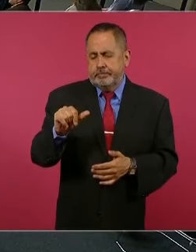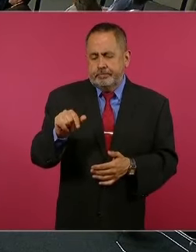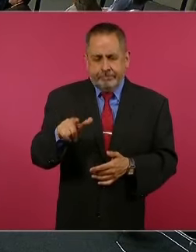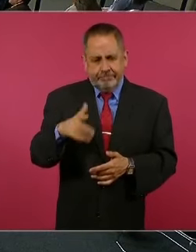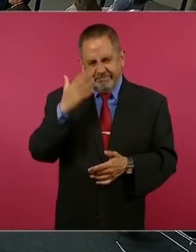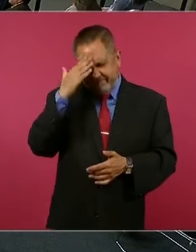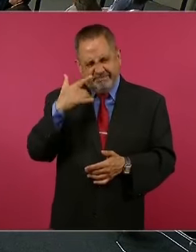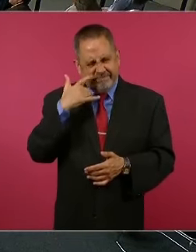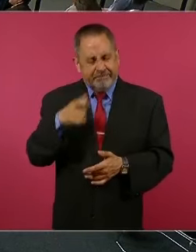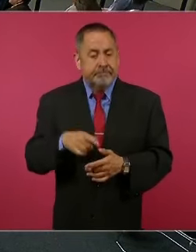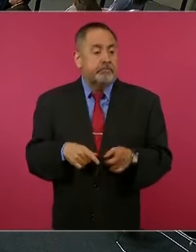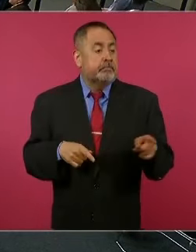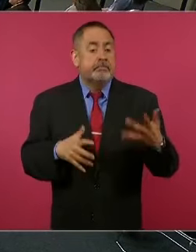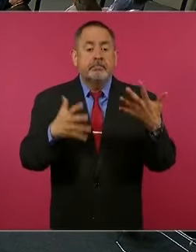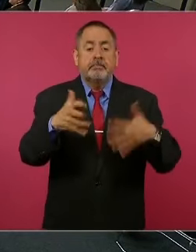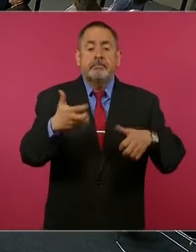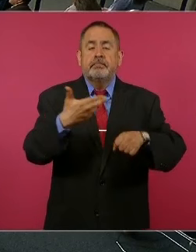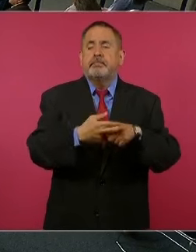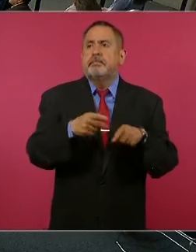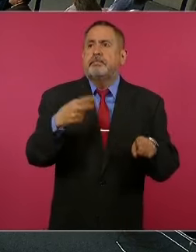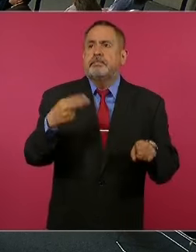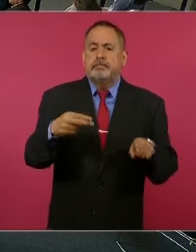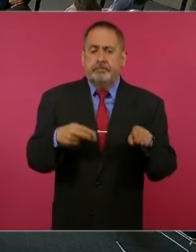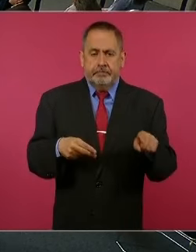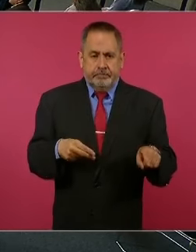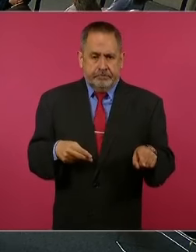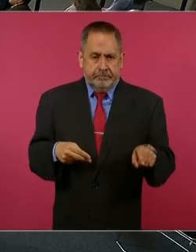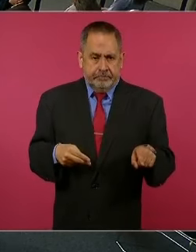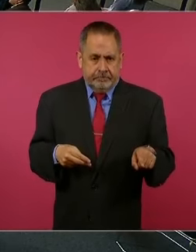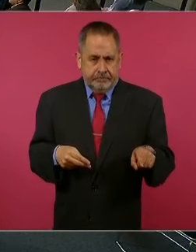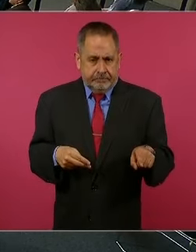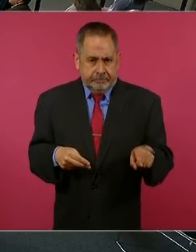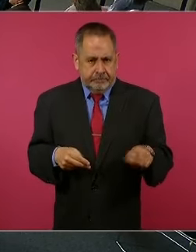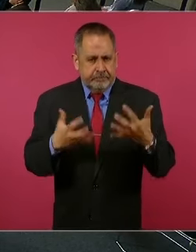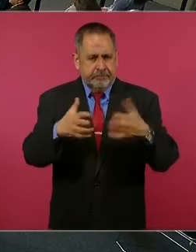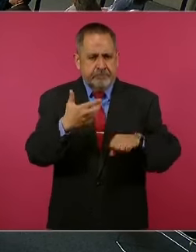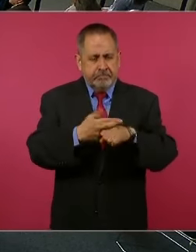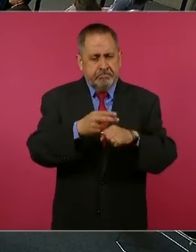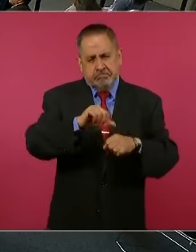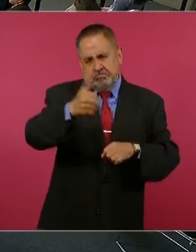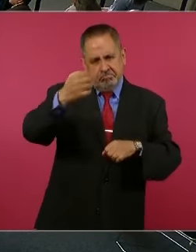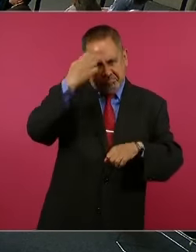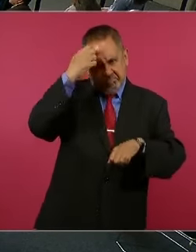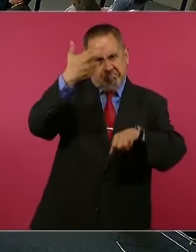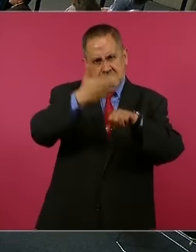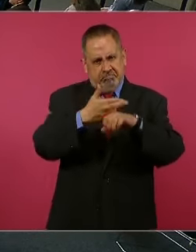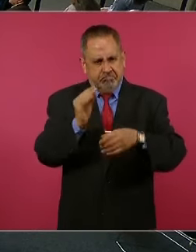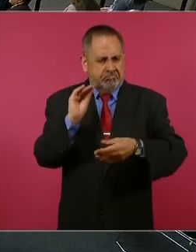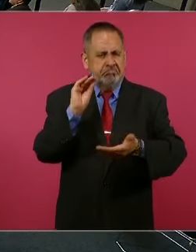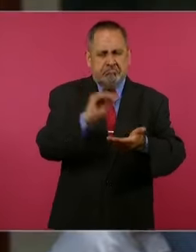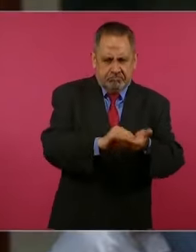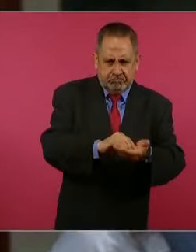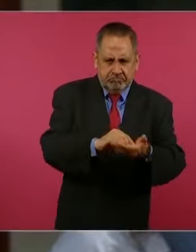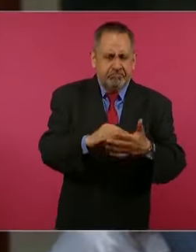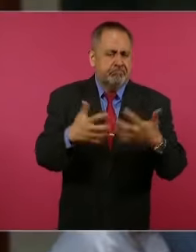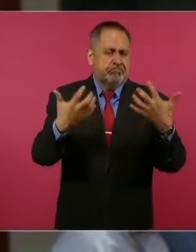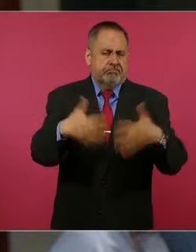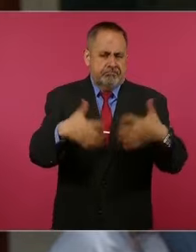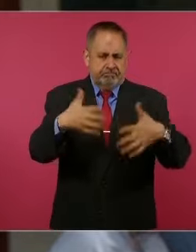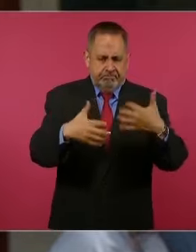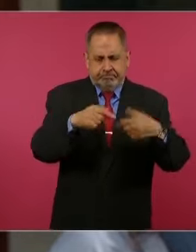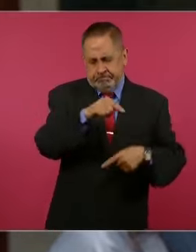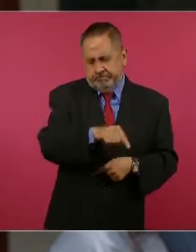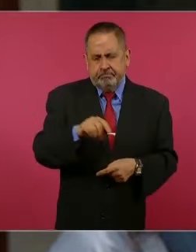curiosa una empresa que se llama eh es una empresa de de capital extranjero que se dedicaba a la manufactura eh ahí en